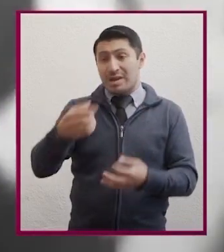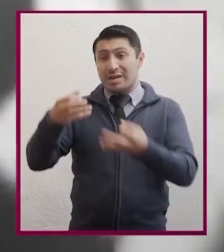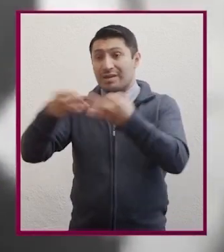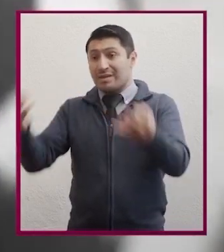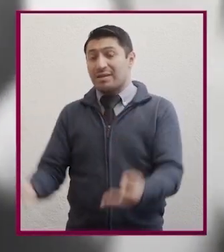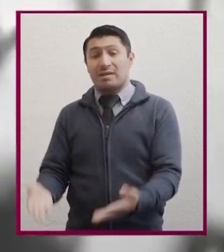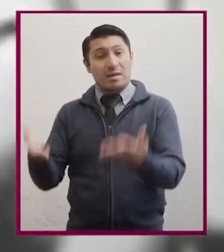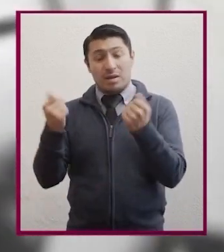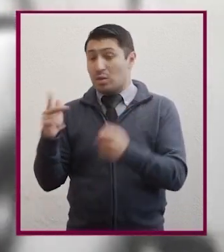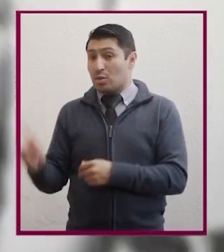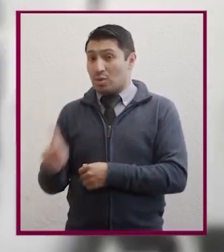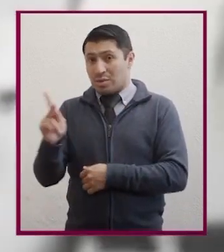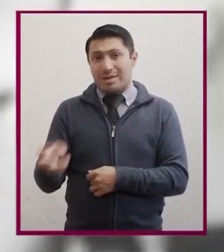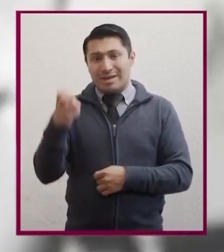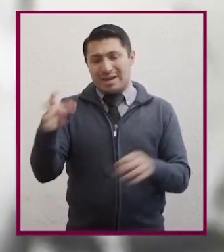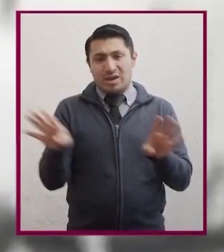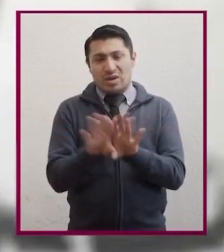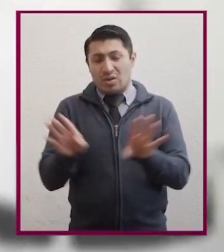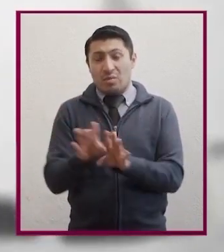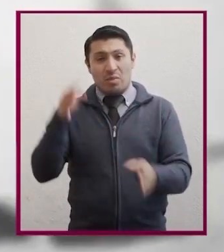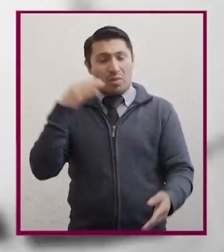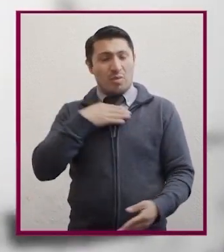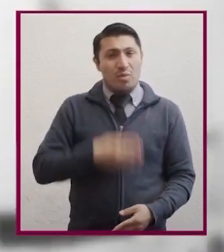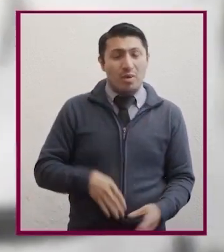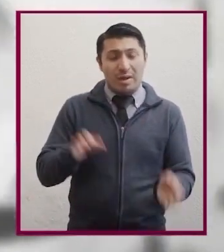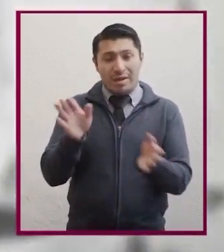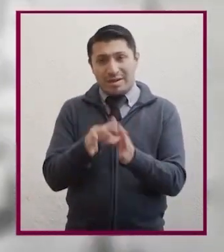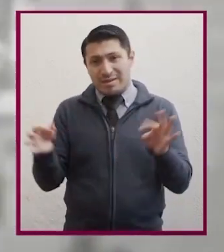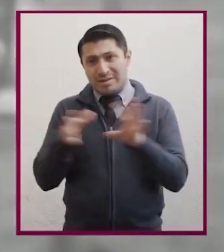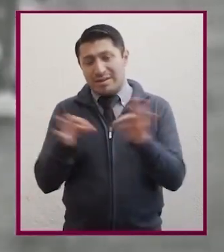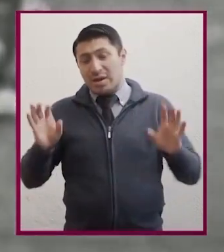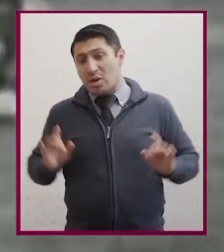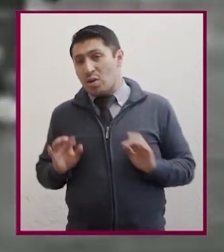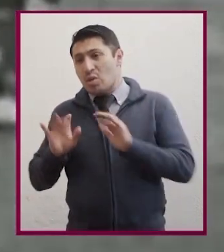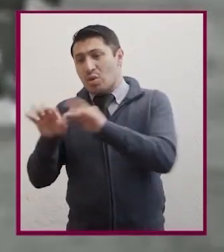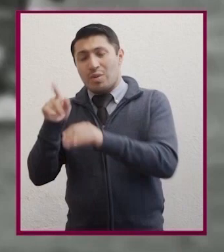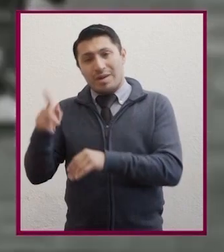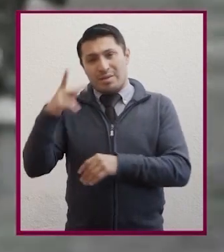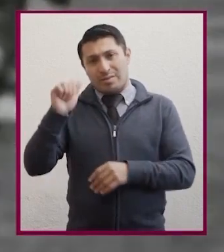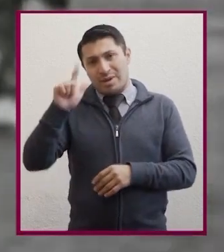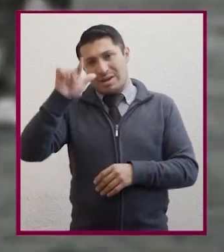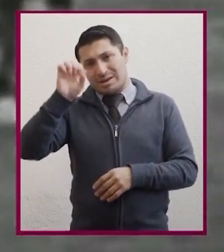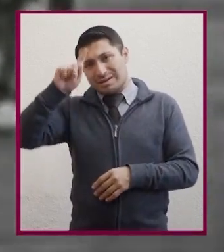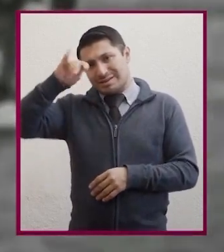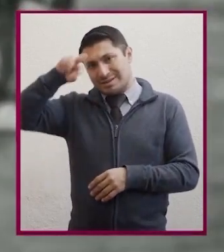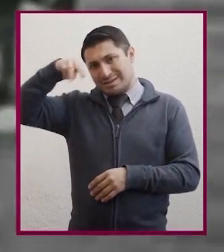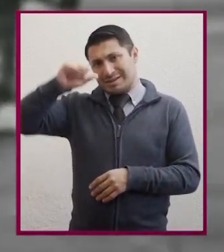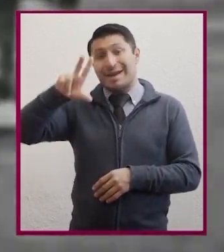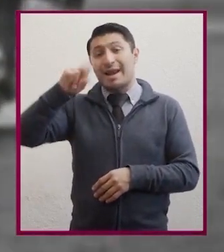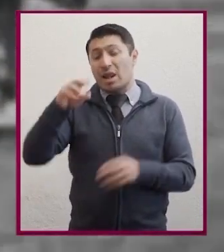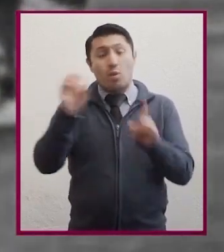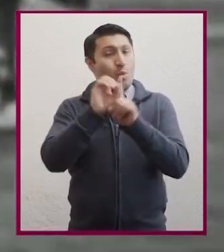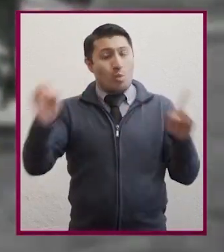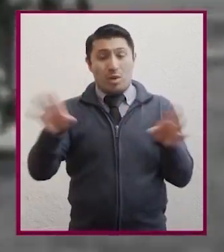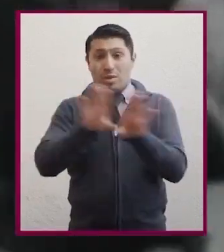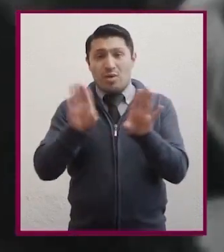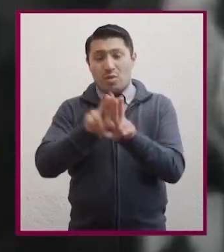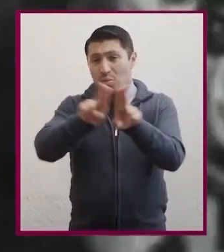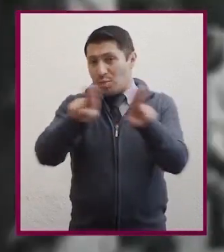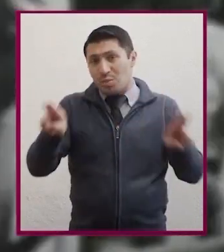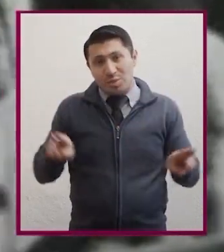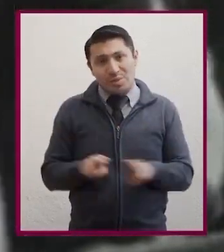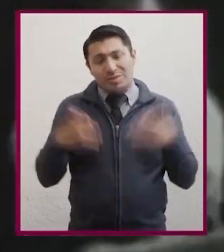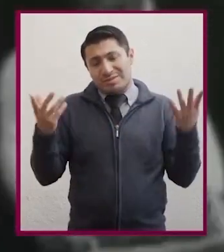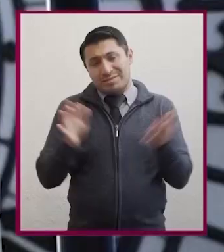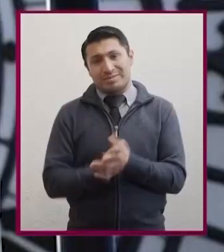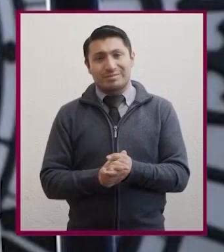pueblo. Fue la expresión empleada para justificar la colonización de la región de Palestina, que no estaba organizada como nación al